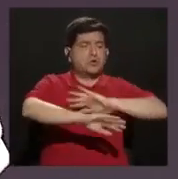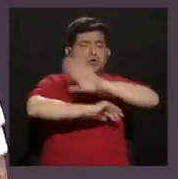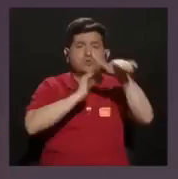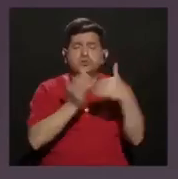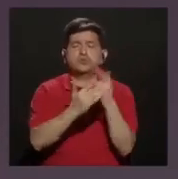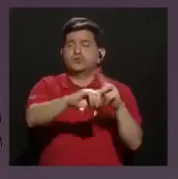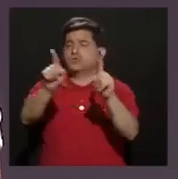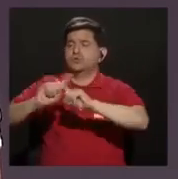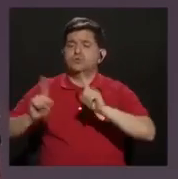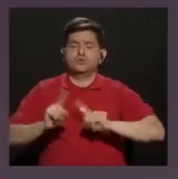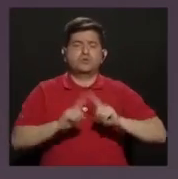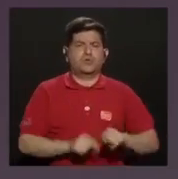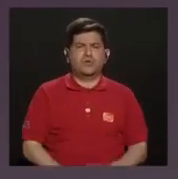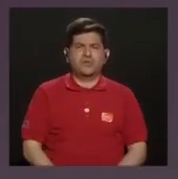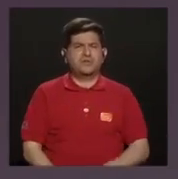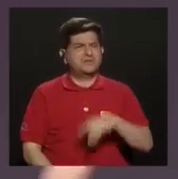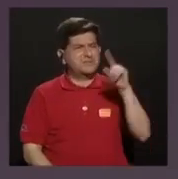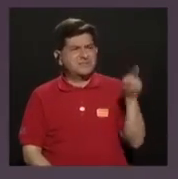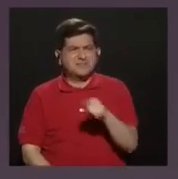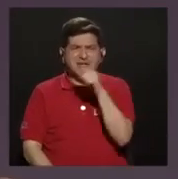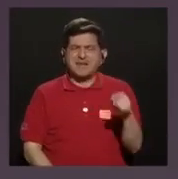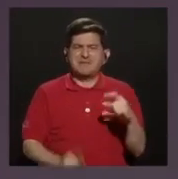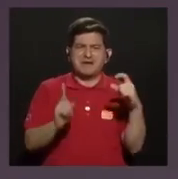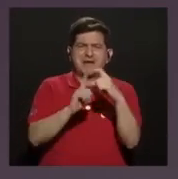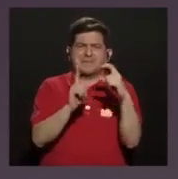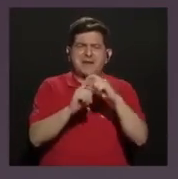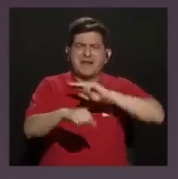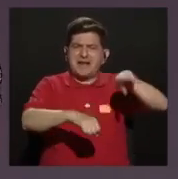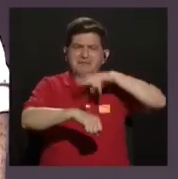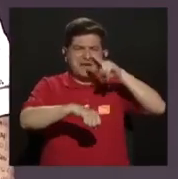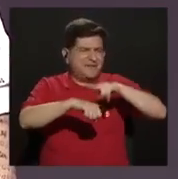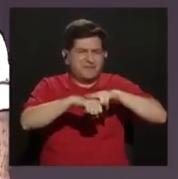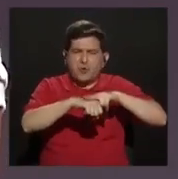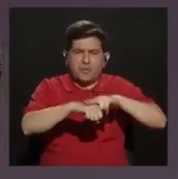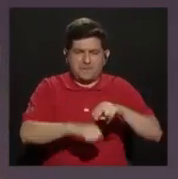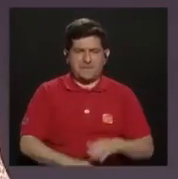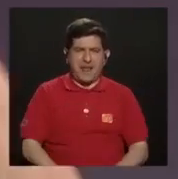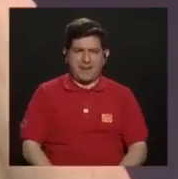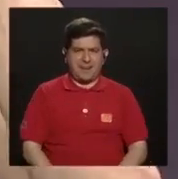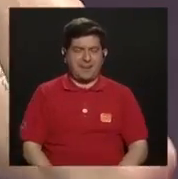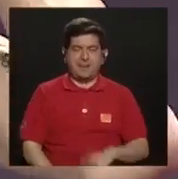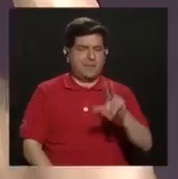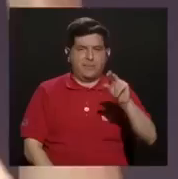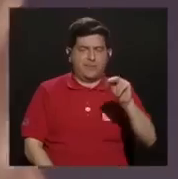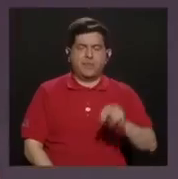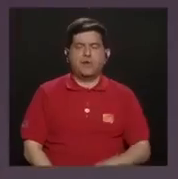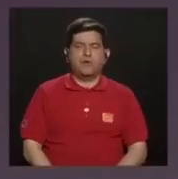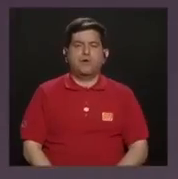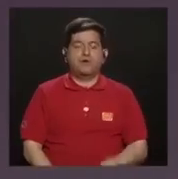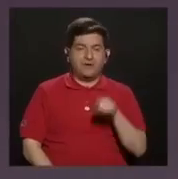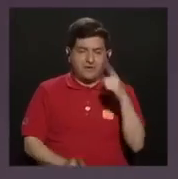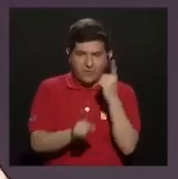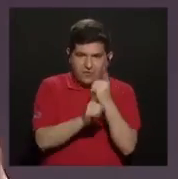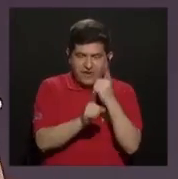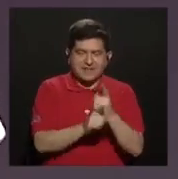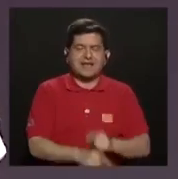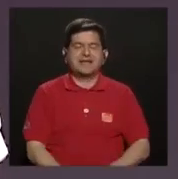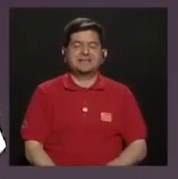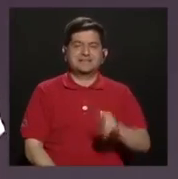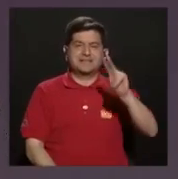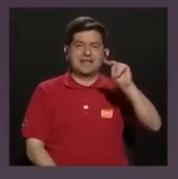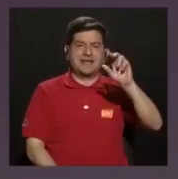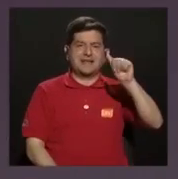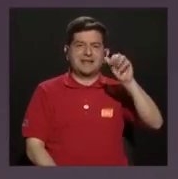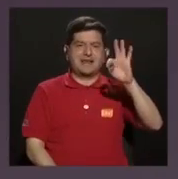diferentes, y yo creo que debería quitarse la palabra de normal por natural. Esto de normal es querernos meter en una línea